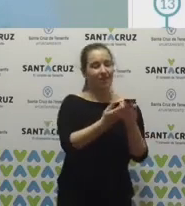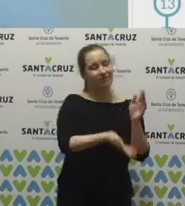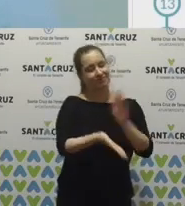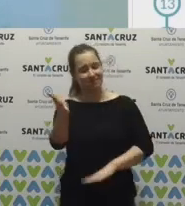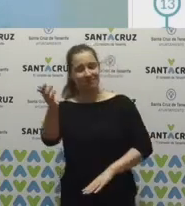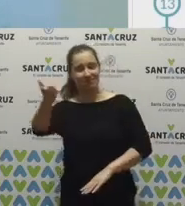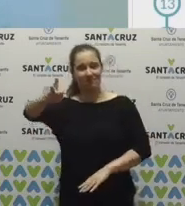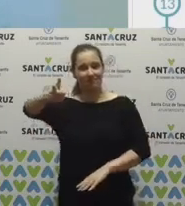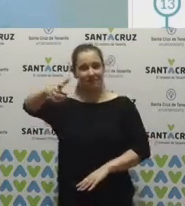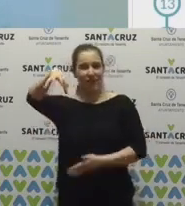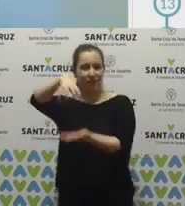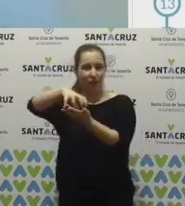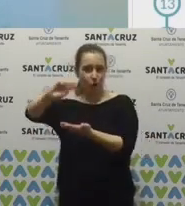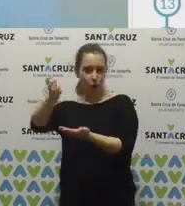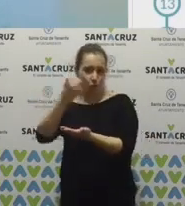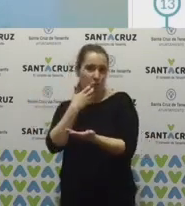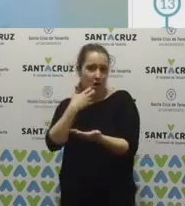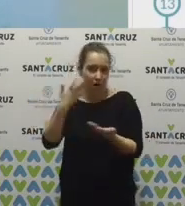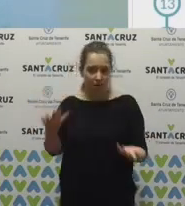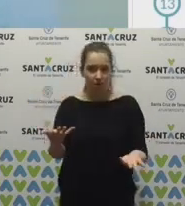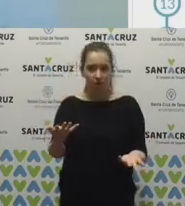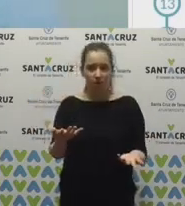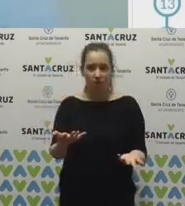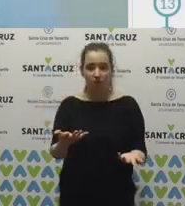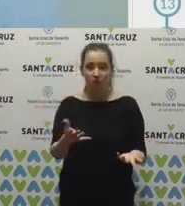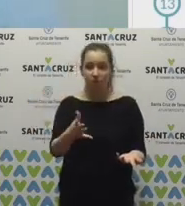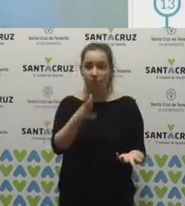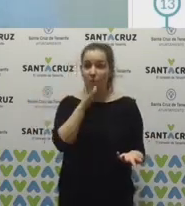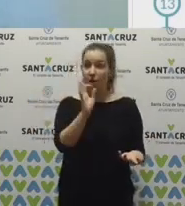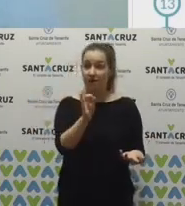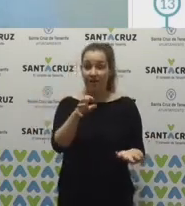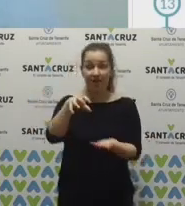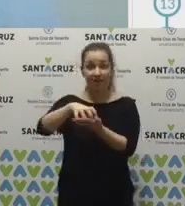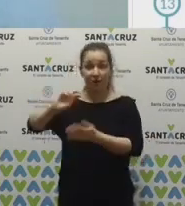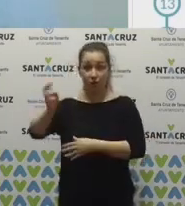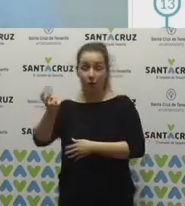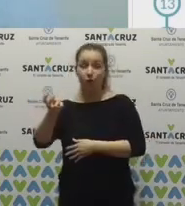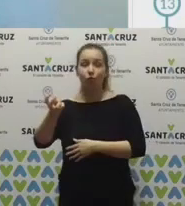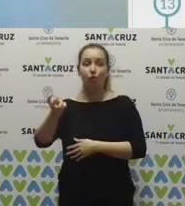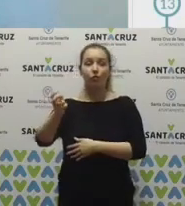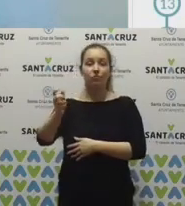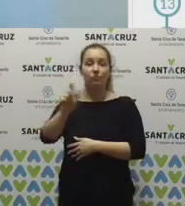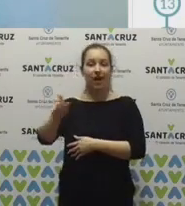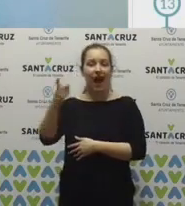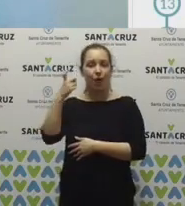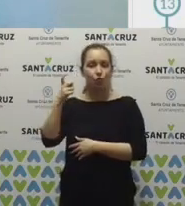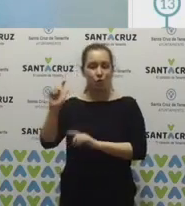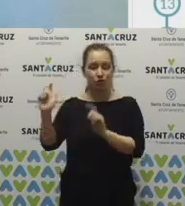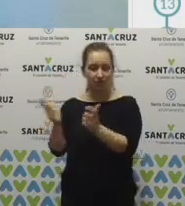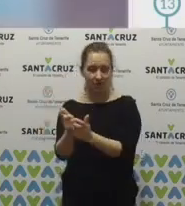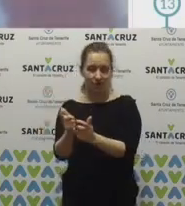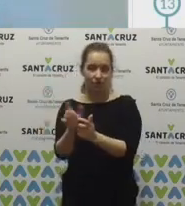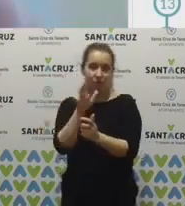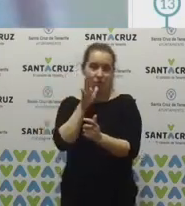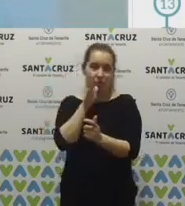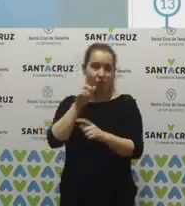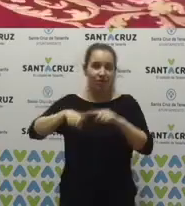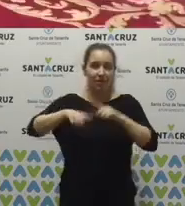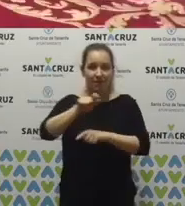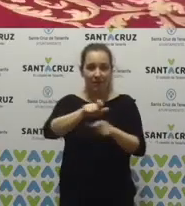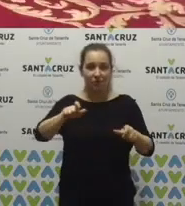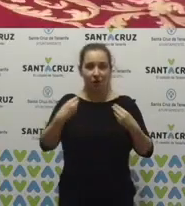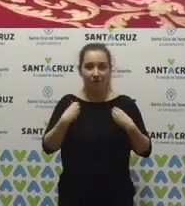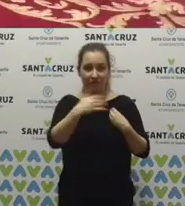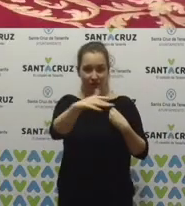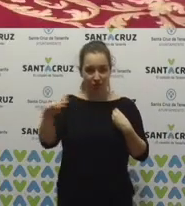este por ejemplo porque éste venga que tiene menos alumnos o sea el reparto poblacional o lo que entendemos nosotros que persigue